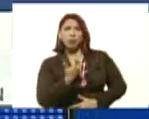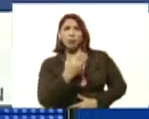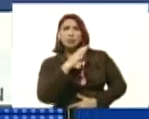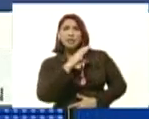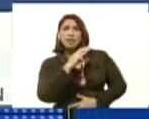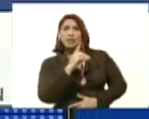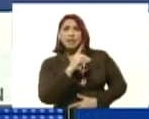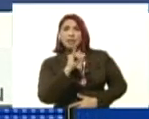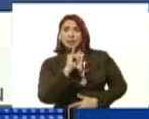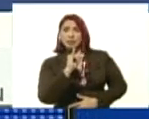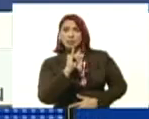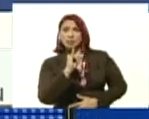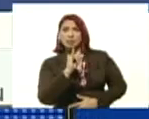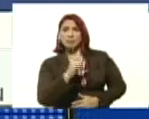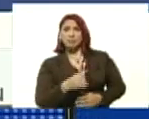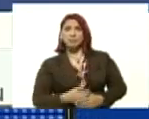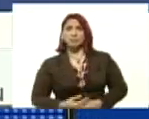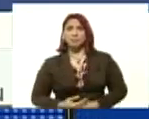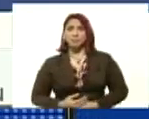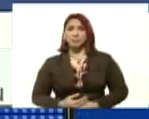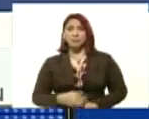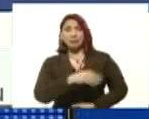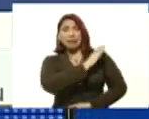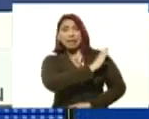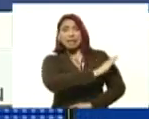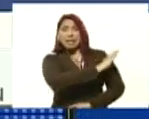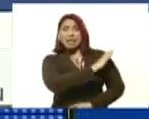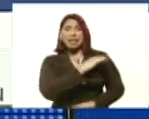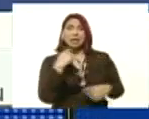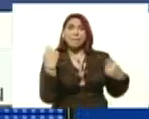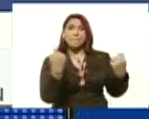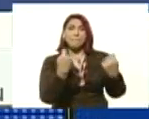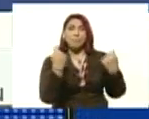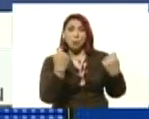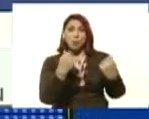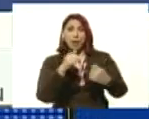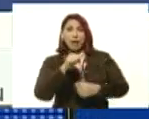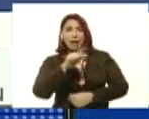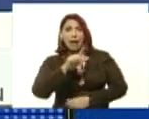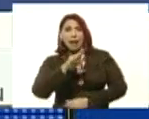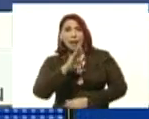CDI, la Clínica Popular Alberto Lovera,